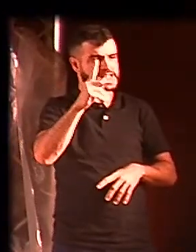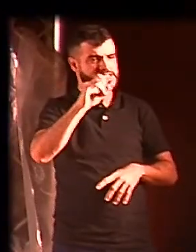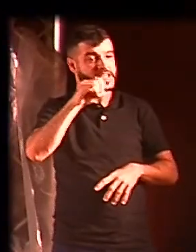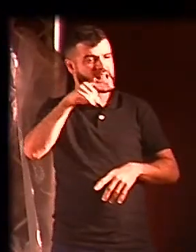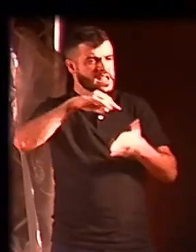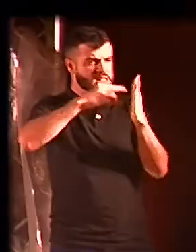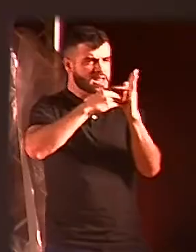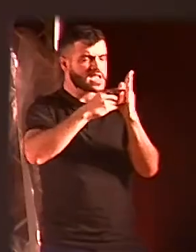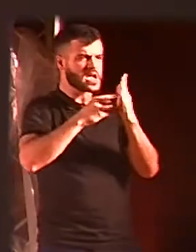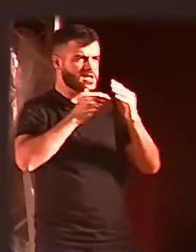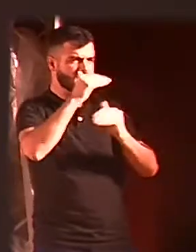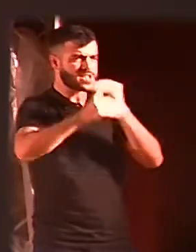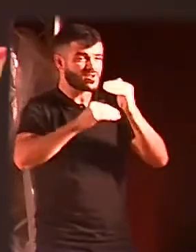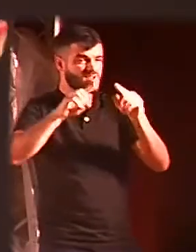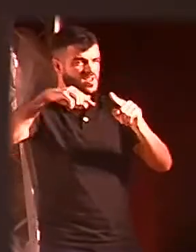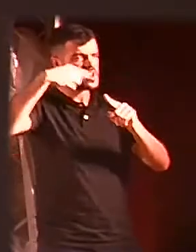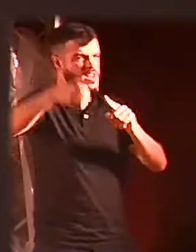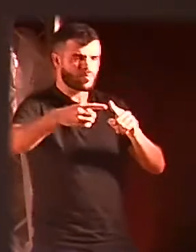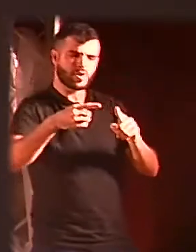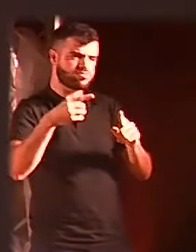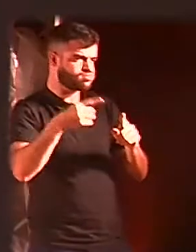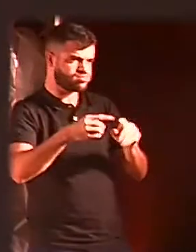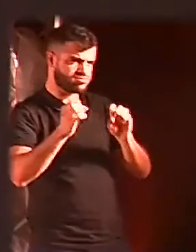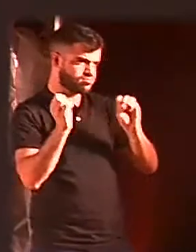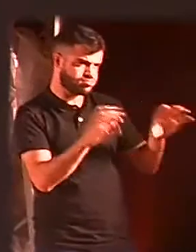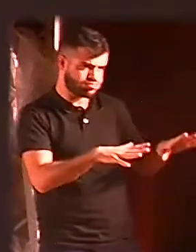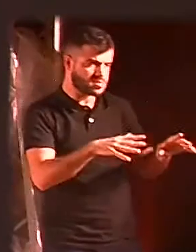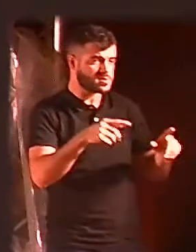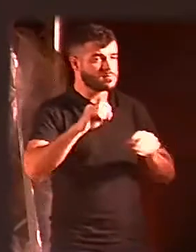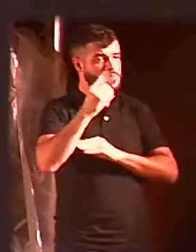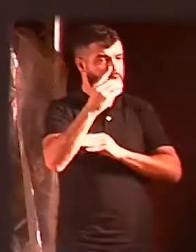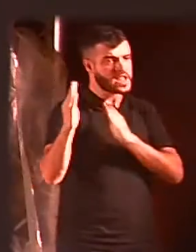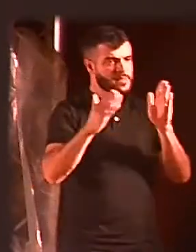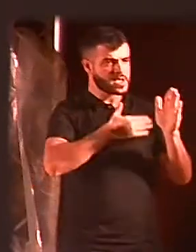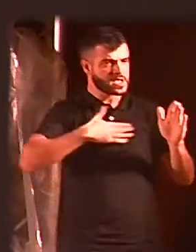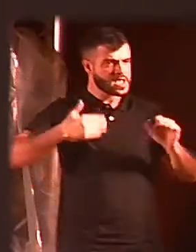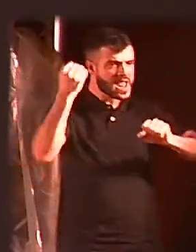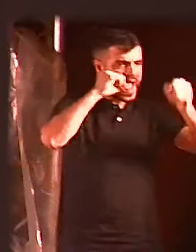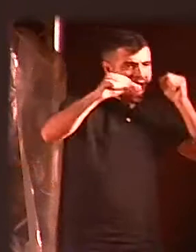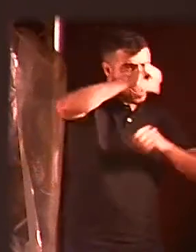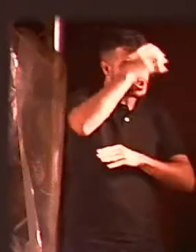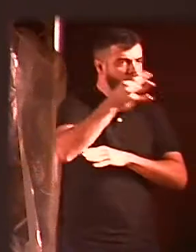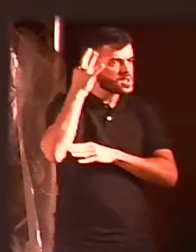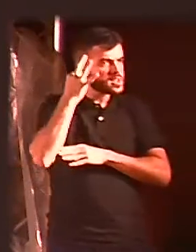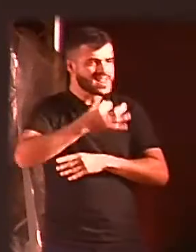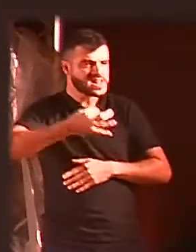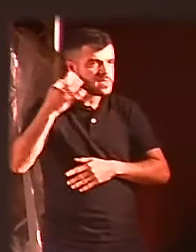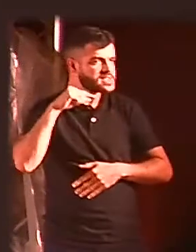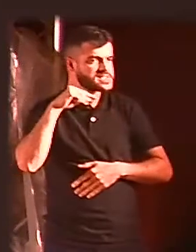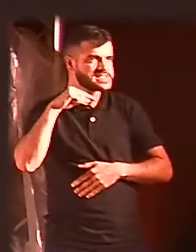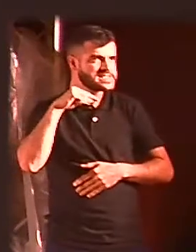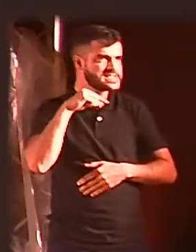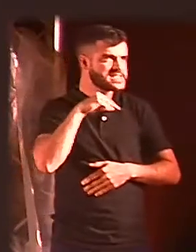su primera etapa, buscaba que los actores y actrices recurrieran a experiencias propias, reales, para recrear las pasiones de los